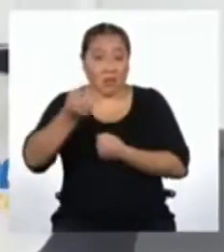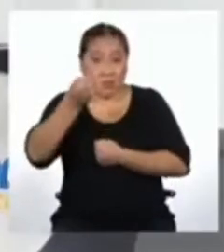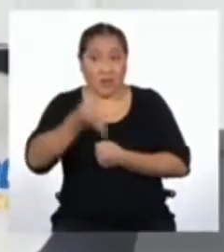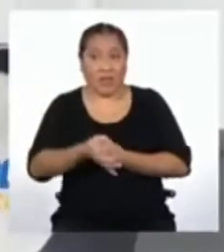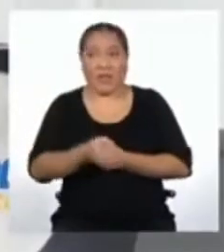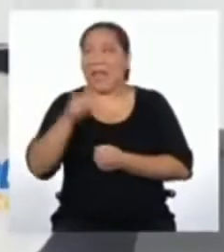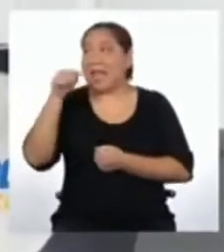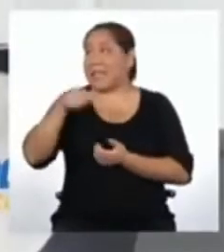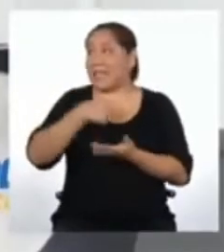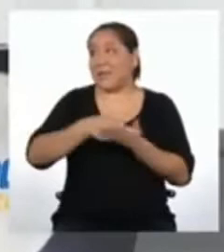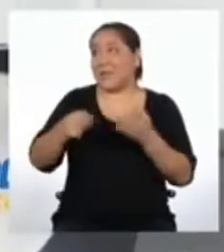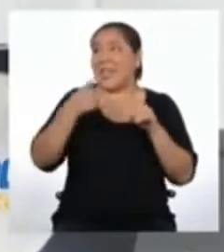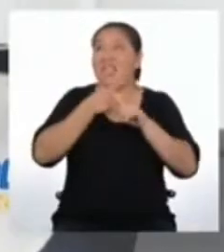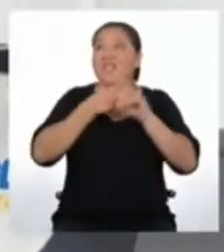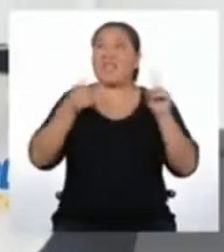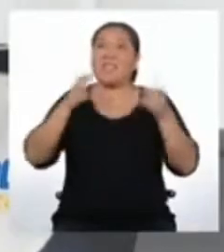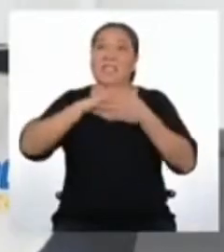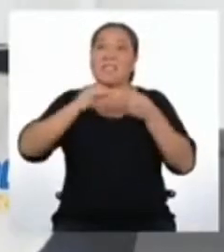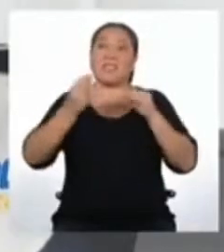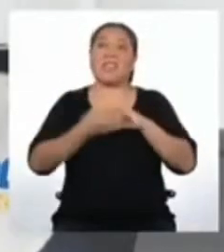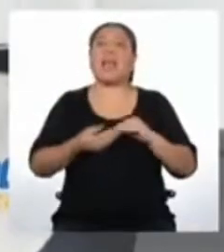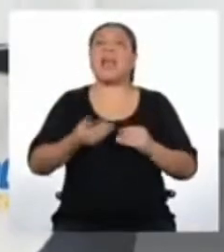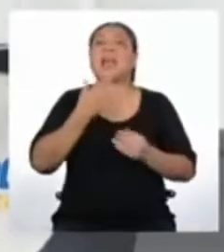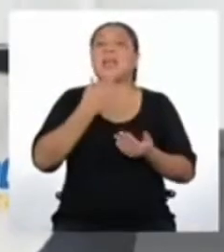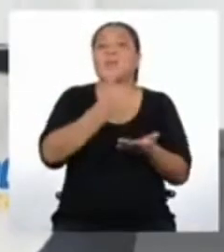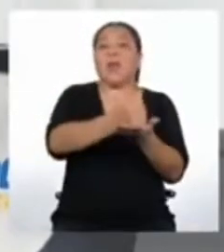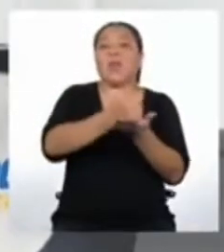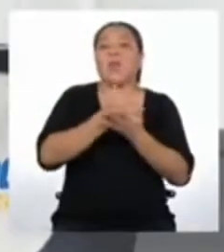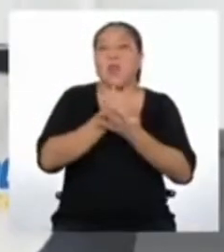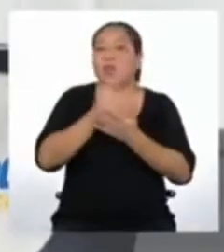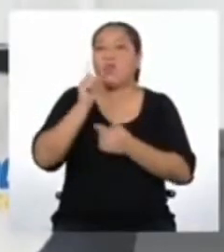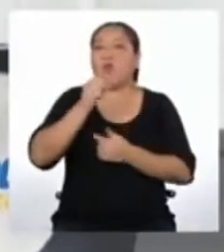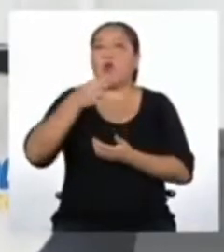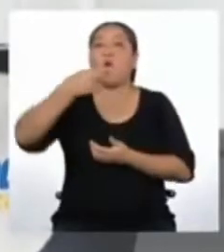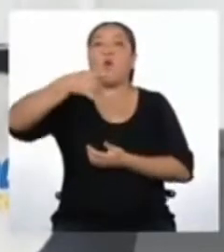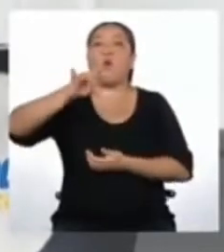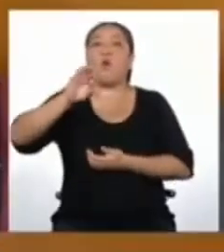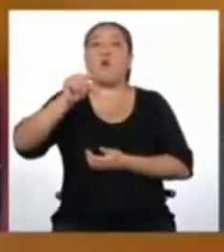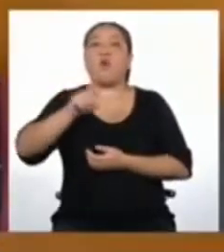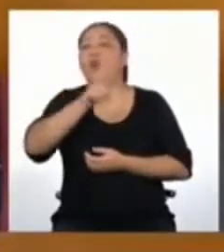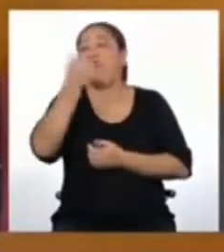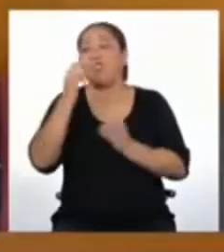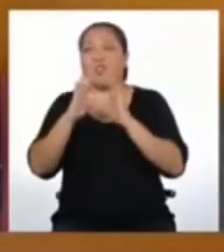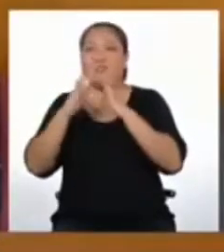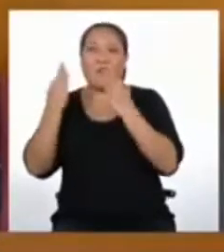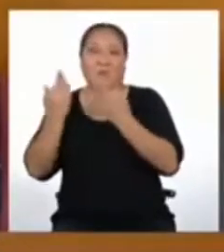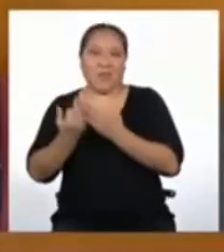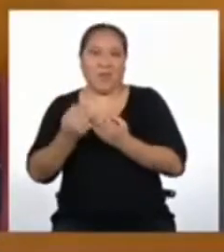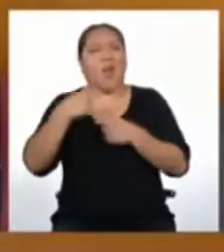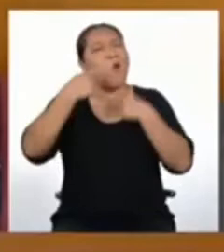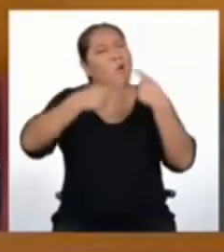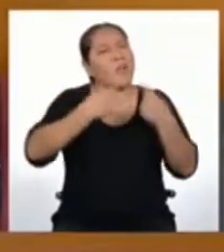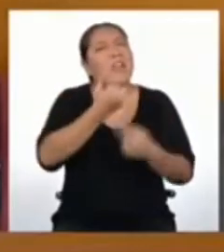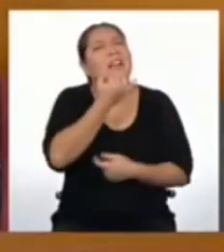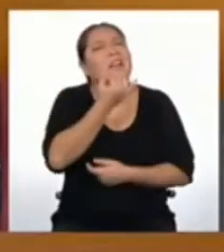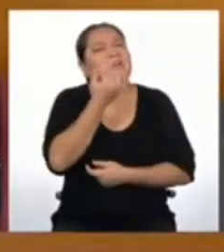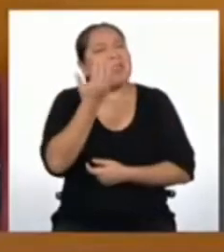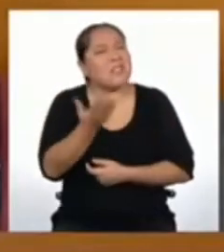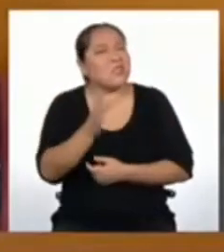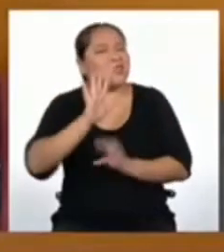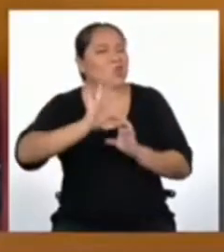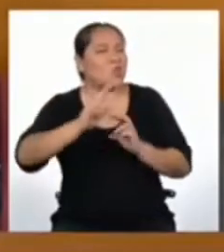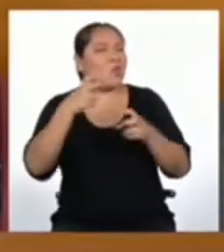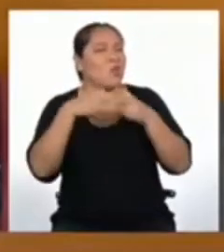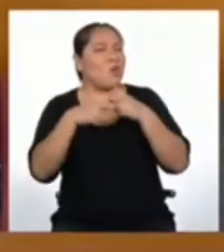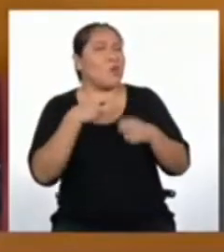la historia cambia. Quien me ha pedido ayuda matemática ya no es Hugo, sino un familiar. ¿Podrías contarnos en qué consiste su